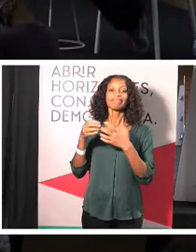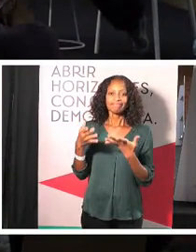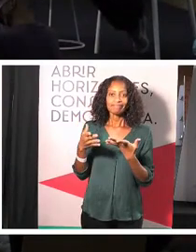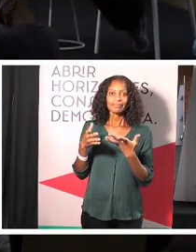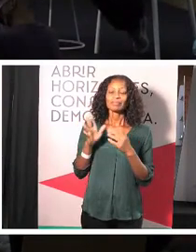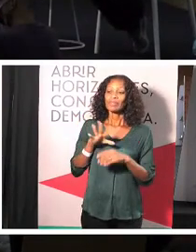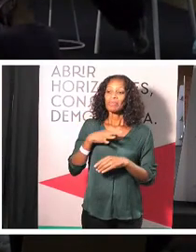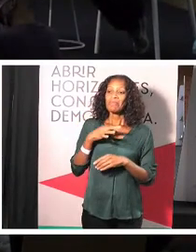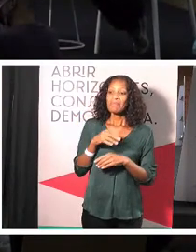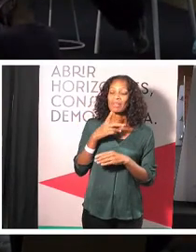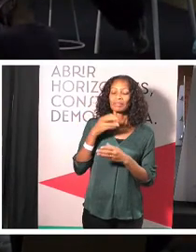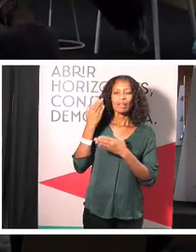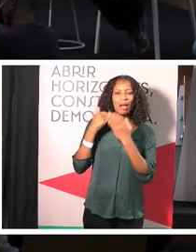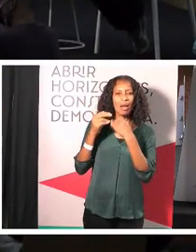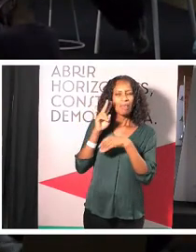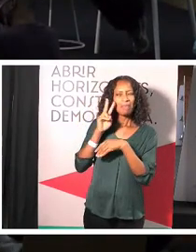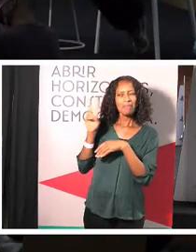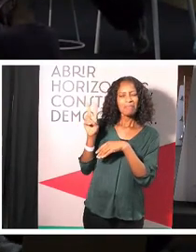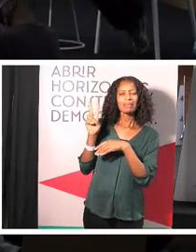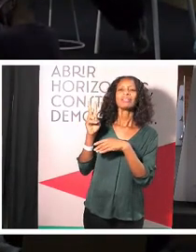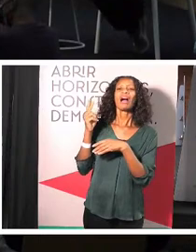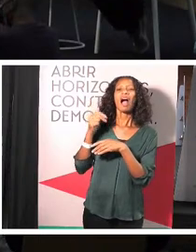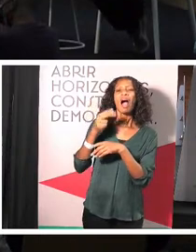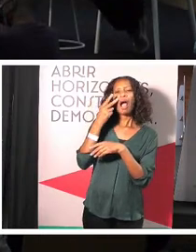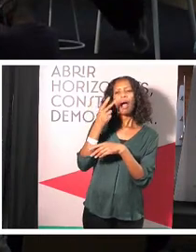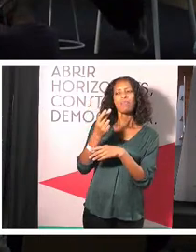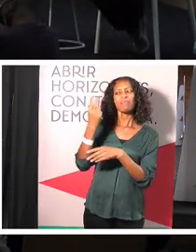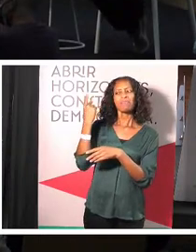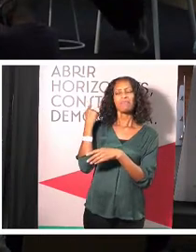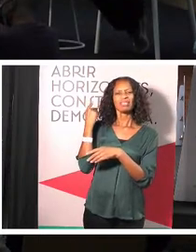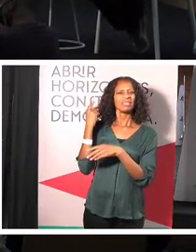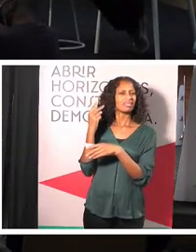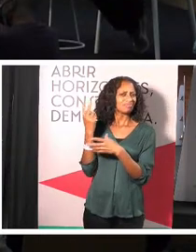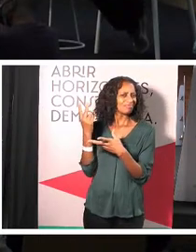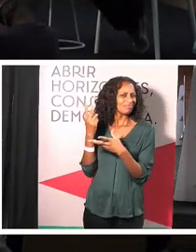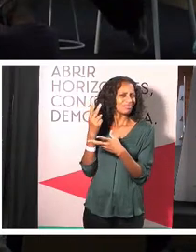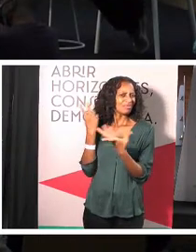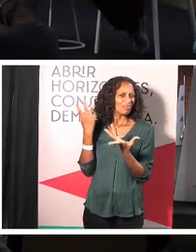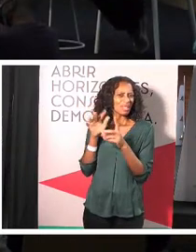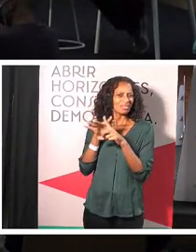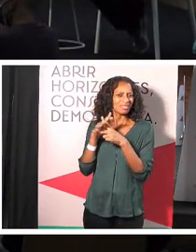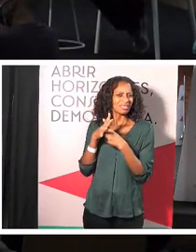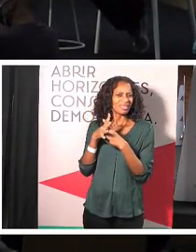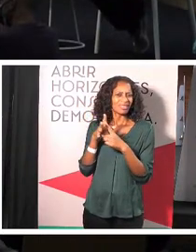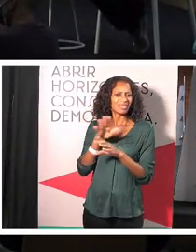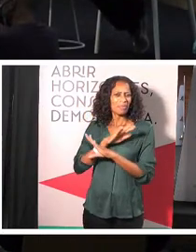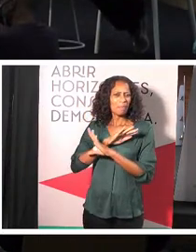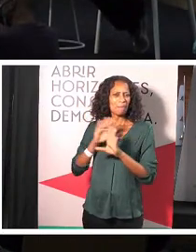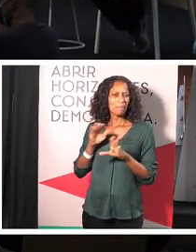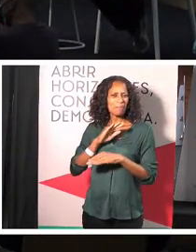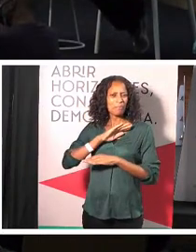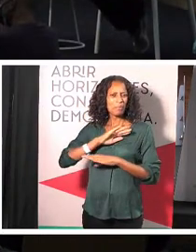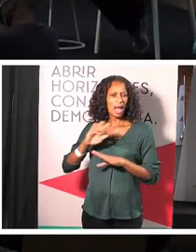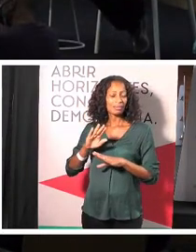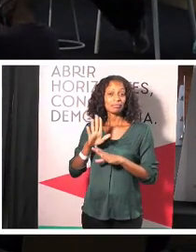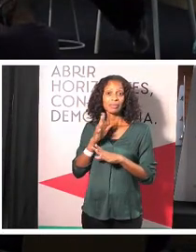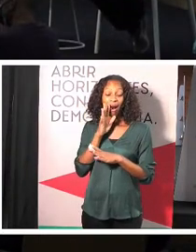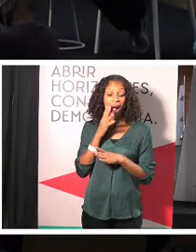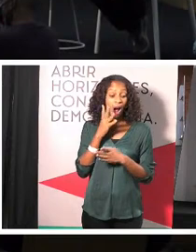pero nos equivocaríamos, porque como bien ha dicho antes Rubén, yo antes pensaba que era subdesarrollo y ahora me doy cuenta de que es hiperdesarrollo. Es